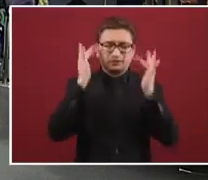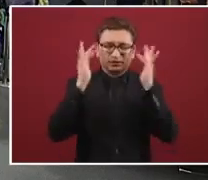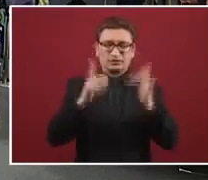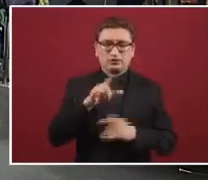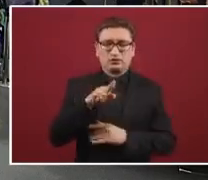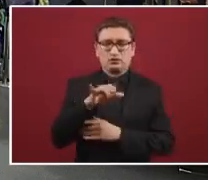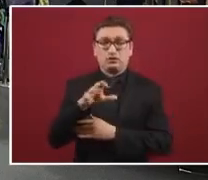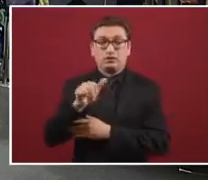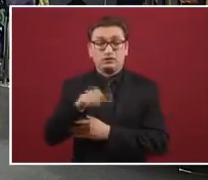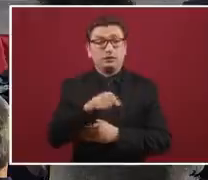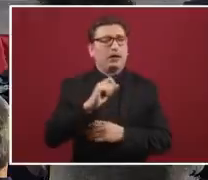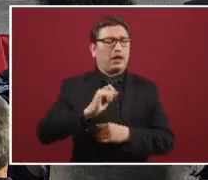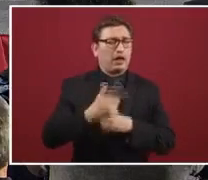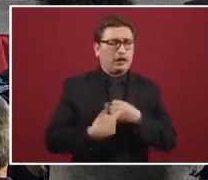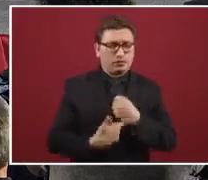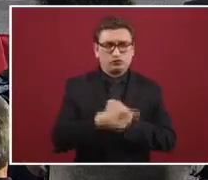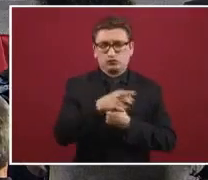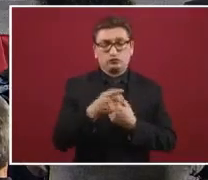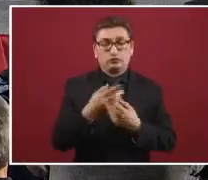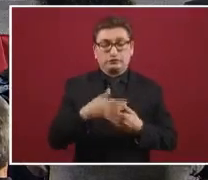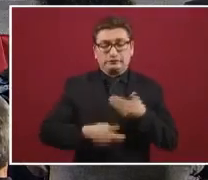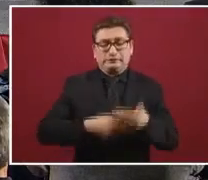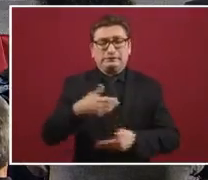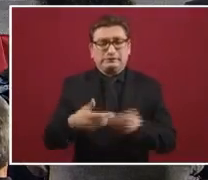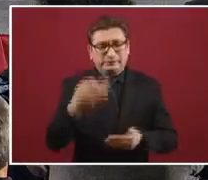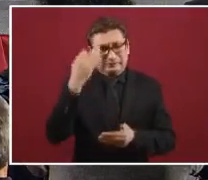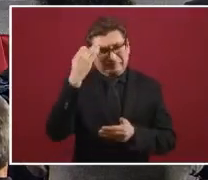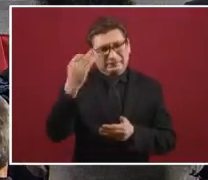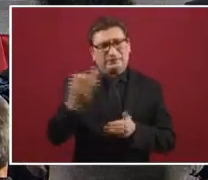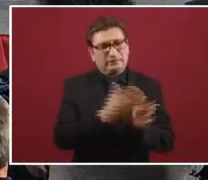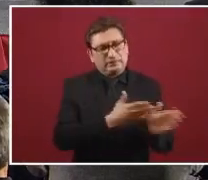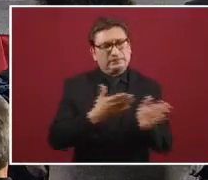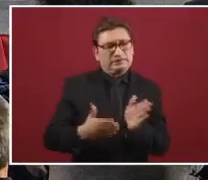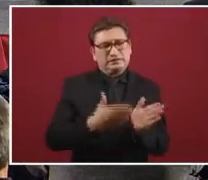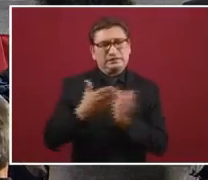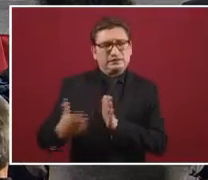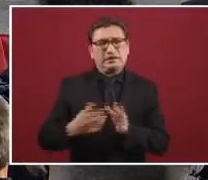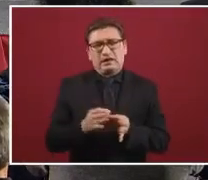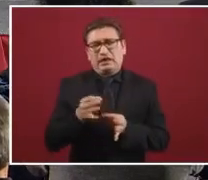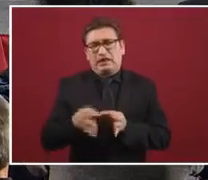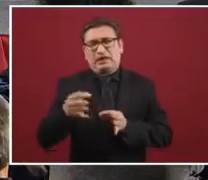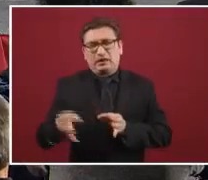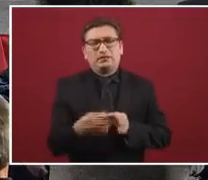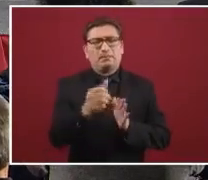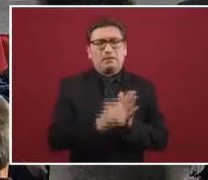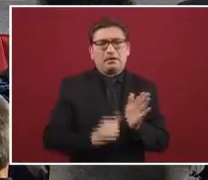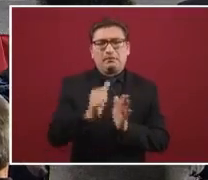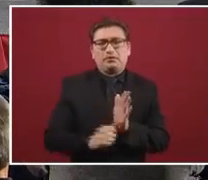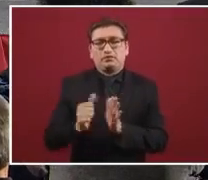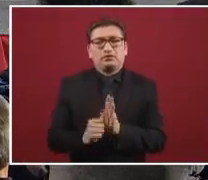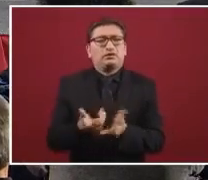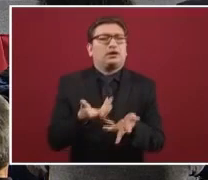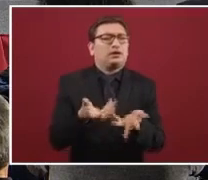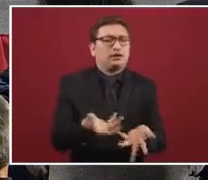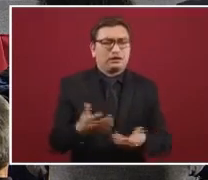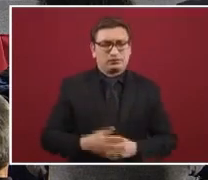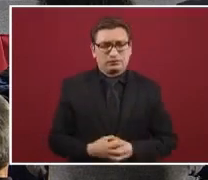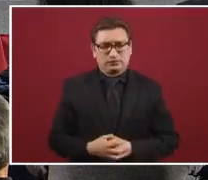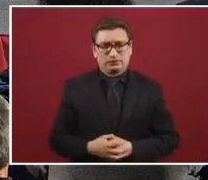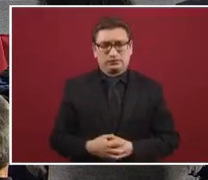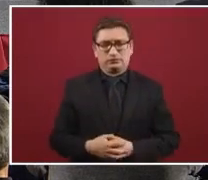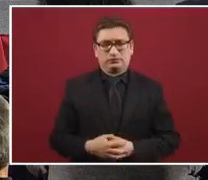¿Qué va a suceder? ¿Cuántos meses más se va a retrasar? ¿Y qué están haciendo antes de iniciar la construcción,